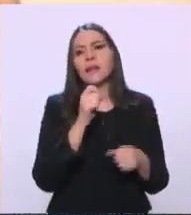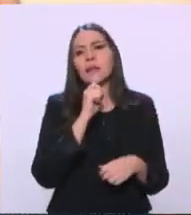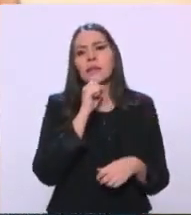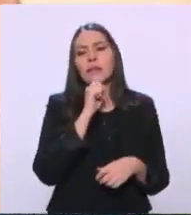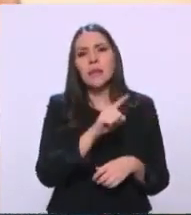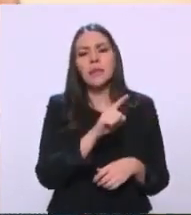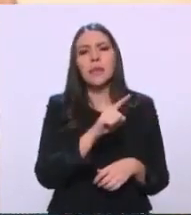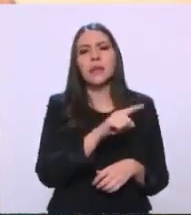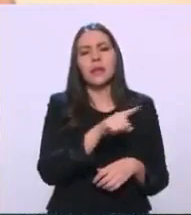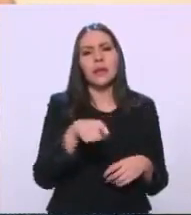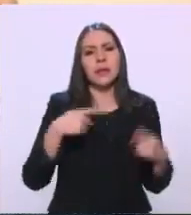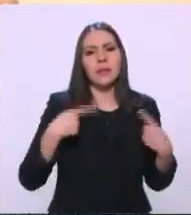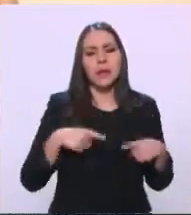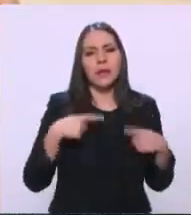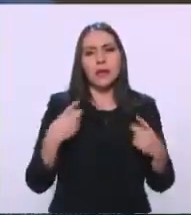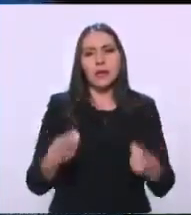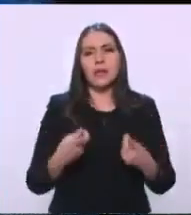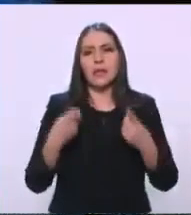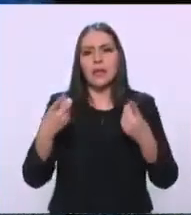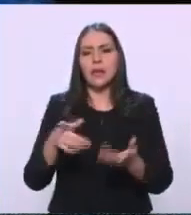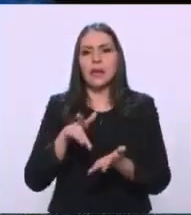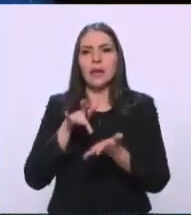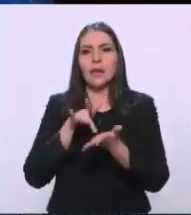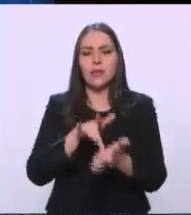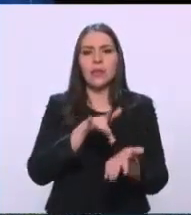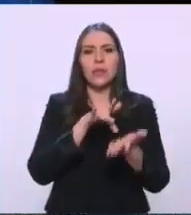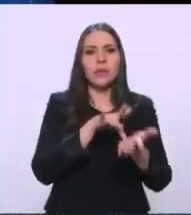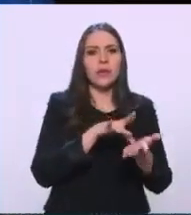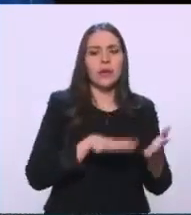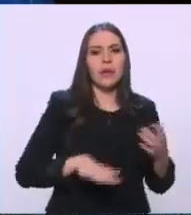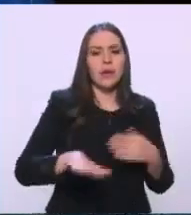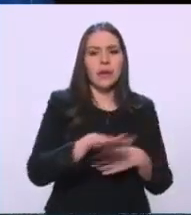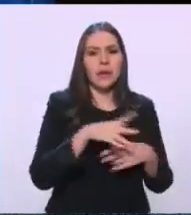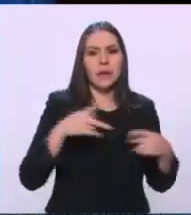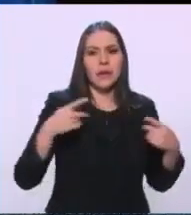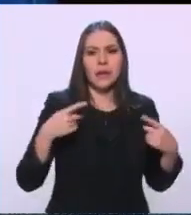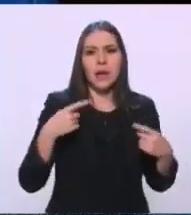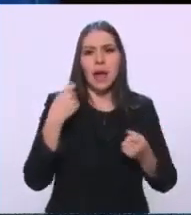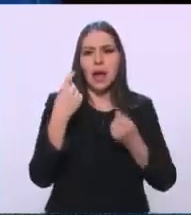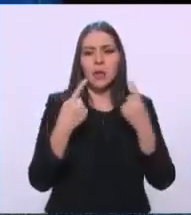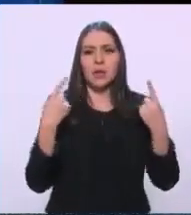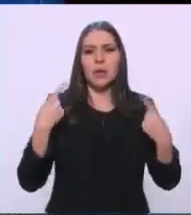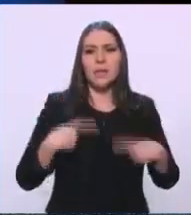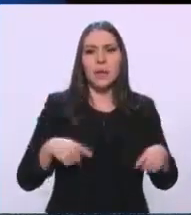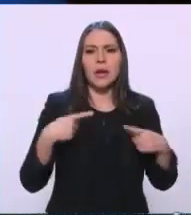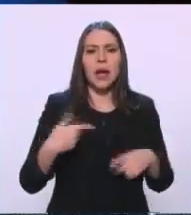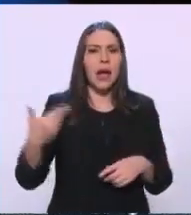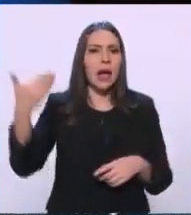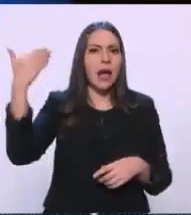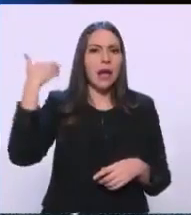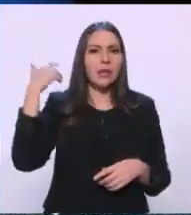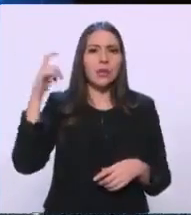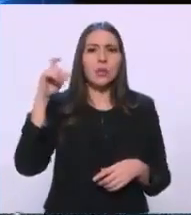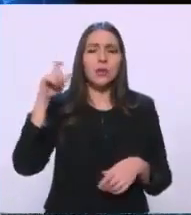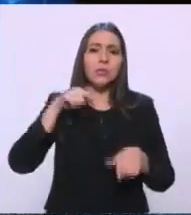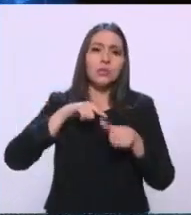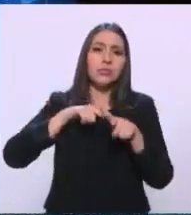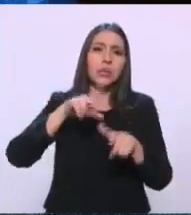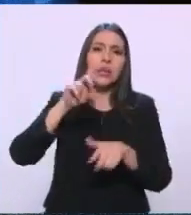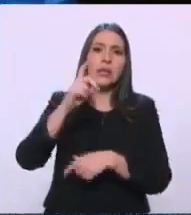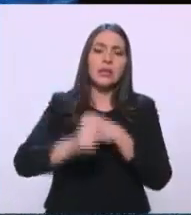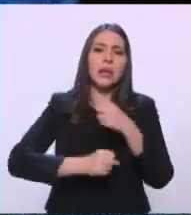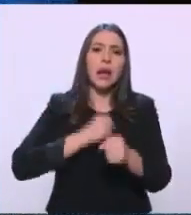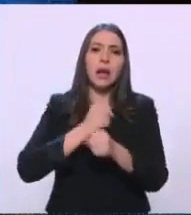de supervivencia a una parte que fue completamente excluida del modelo de desarrollo durante 30